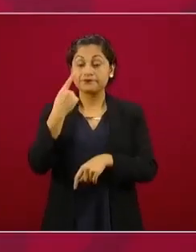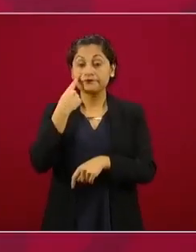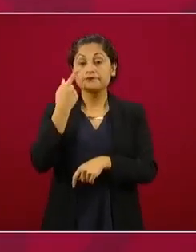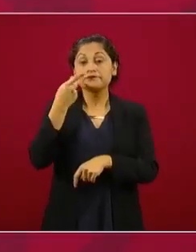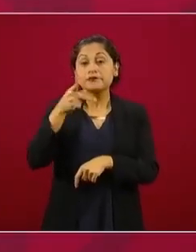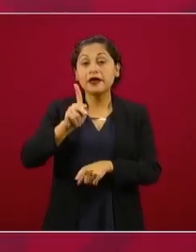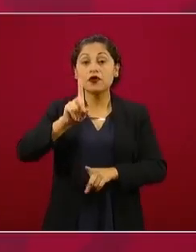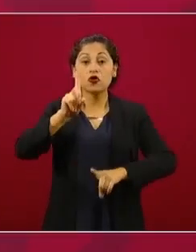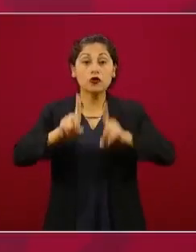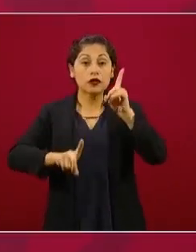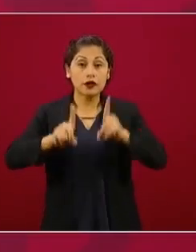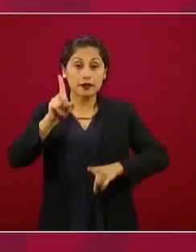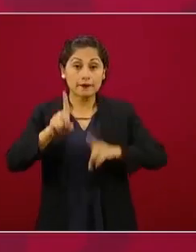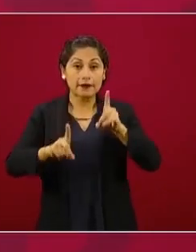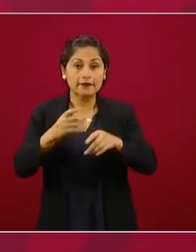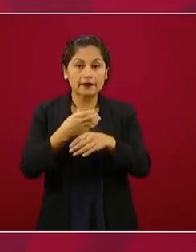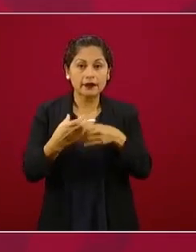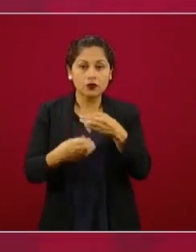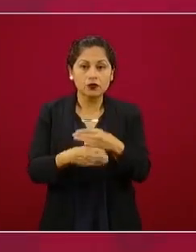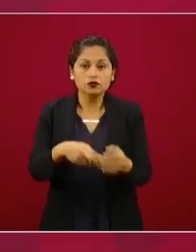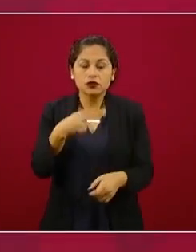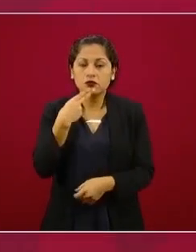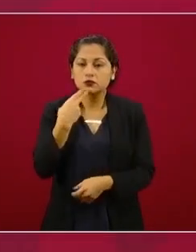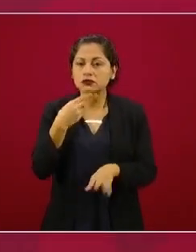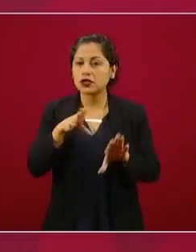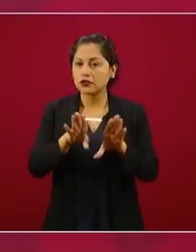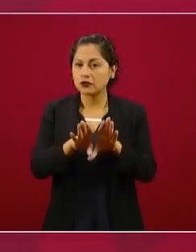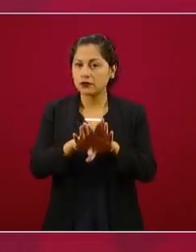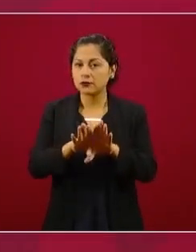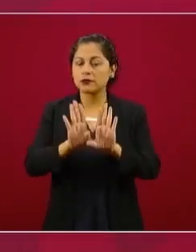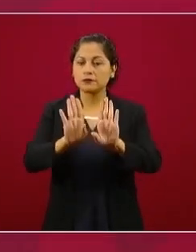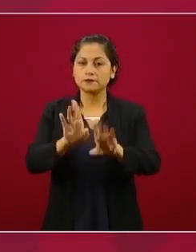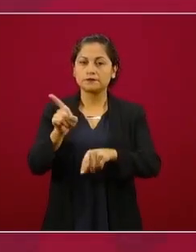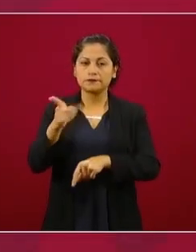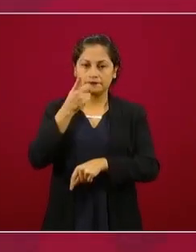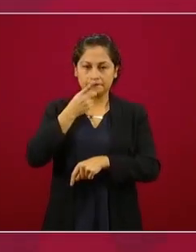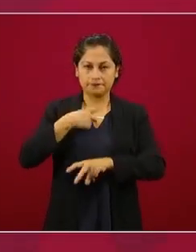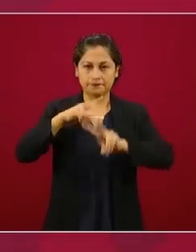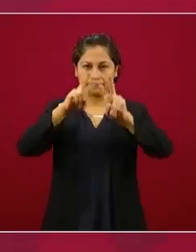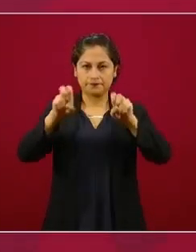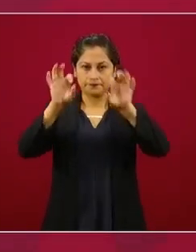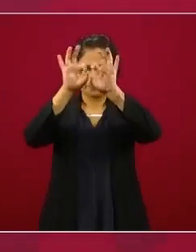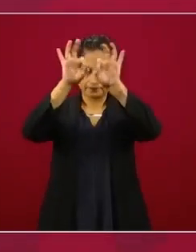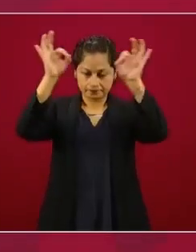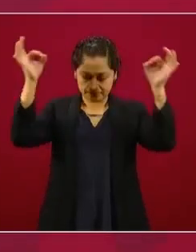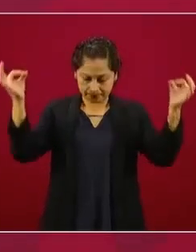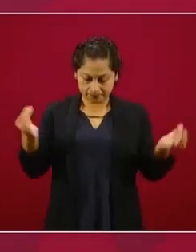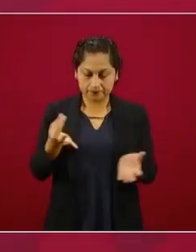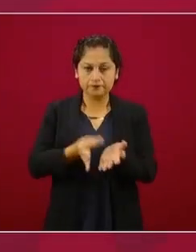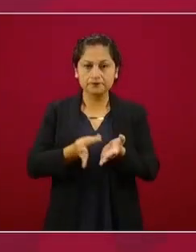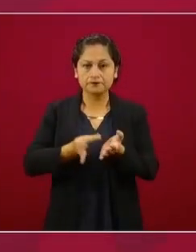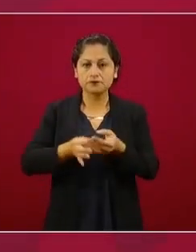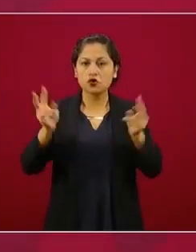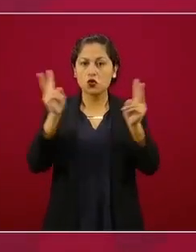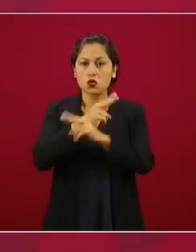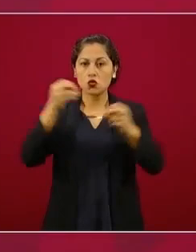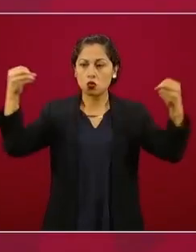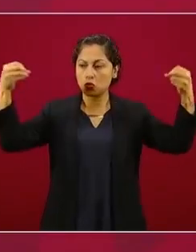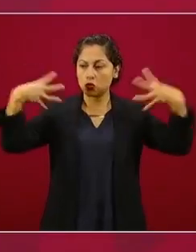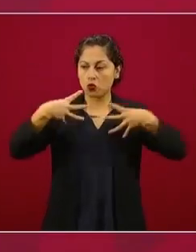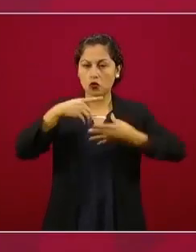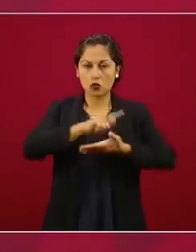cómo se usan las cosas. Entonces, los túneles sanitizantes han sido diseñados para operar en